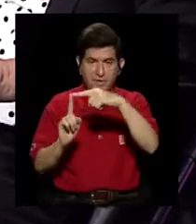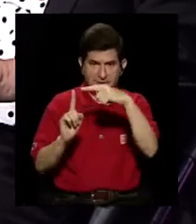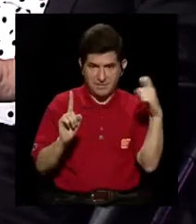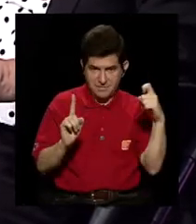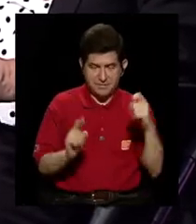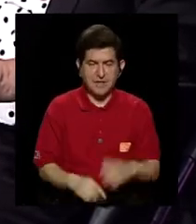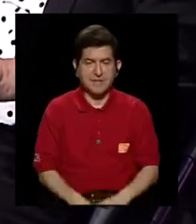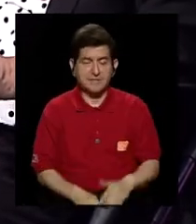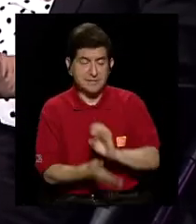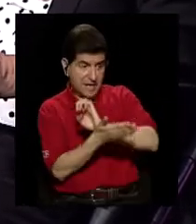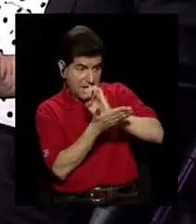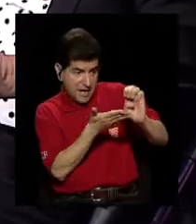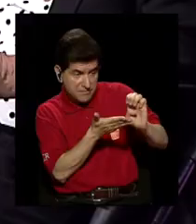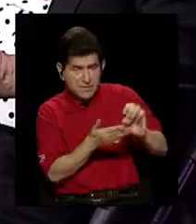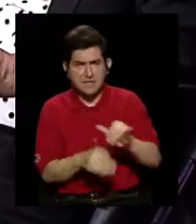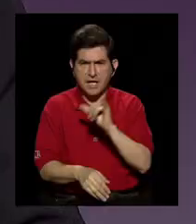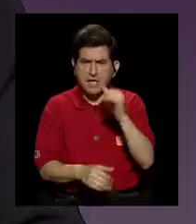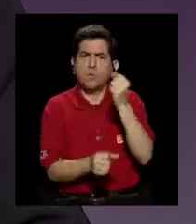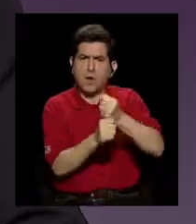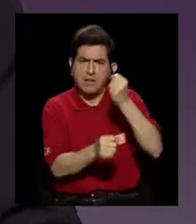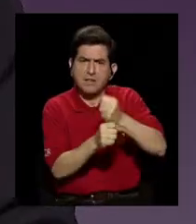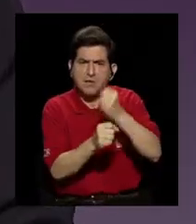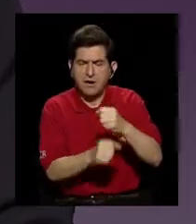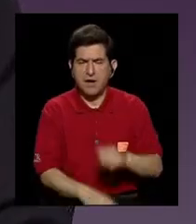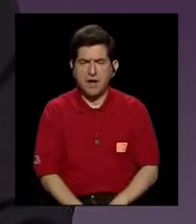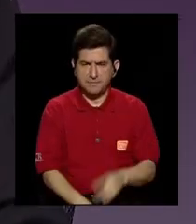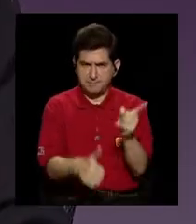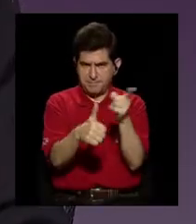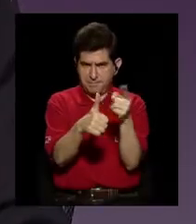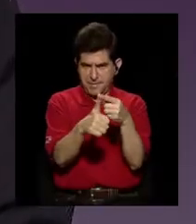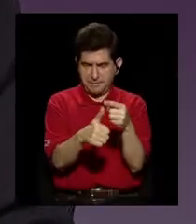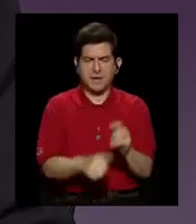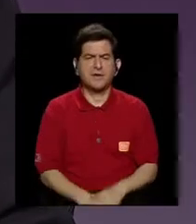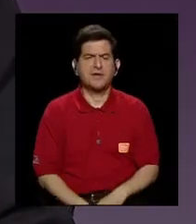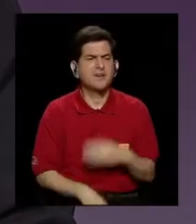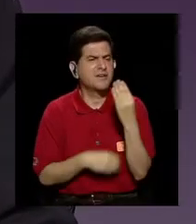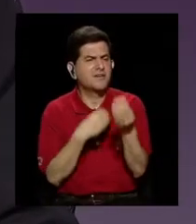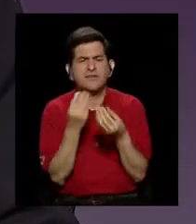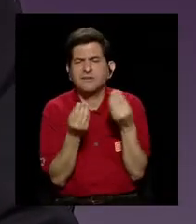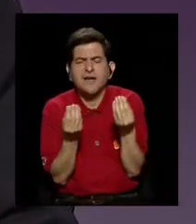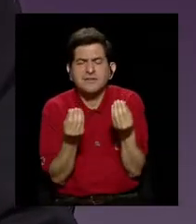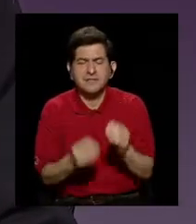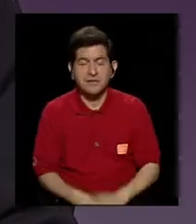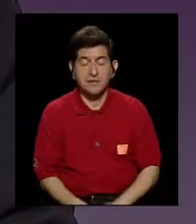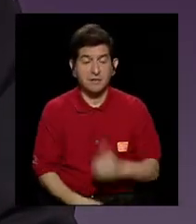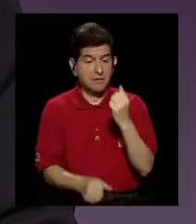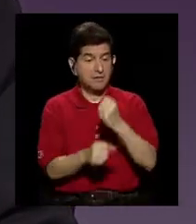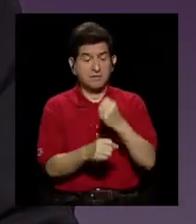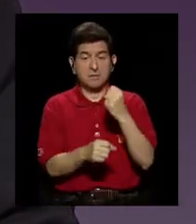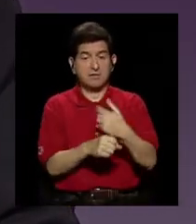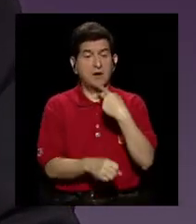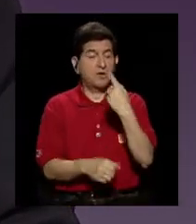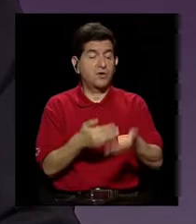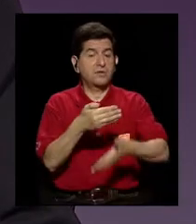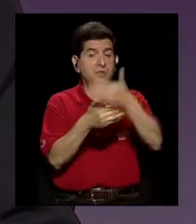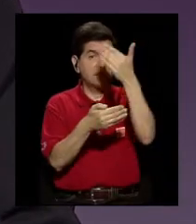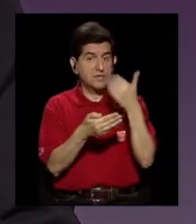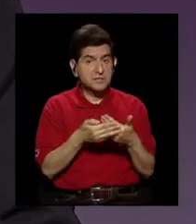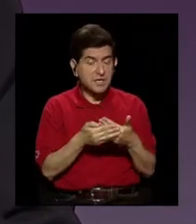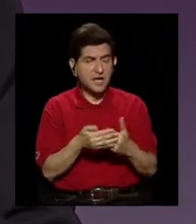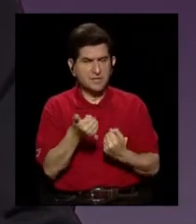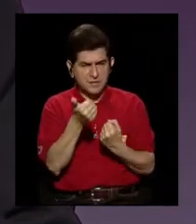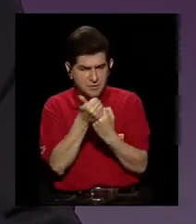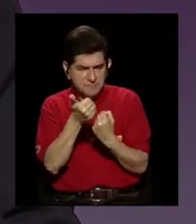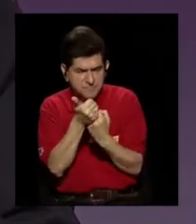de la prevención y de otras, también trabajar. Primero, decir que qué hacemos es un trabajo, como decíamos, que hay que reforzar